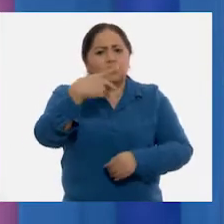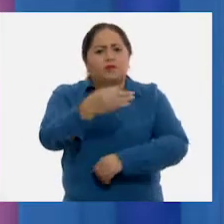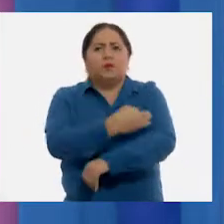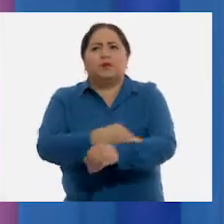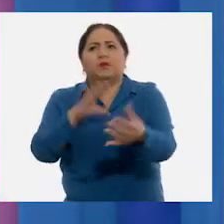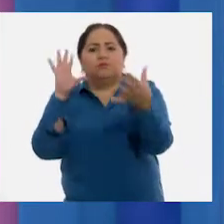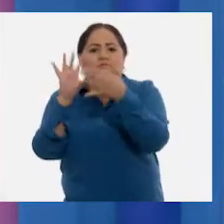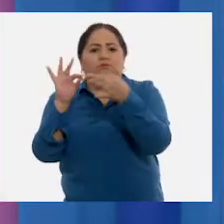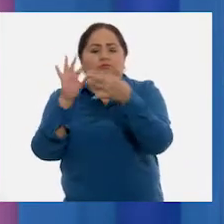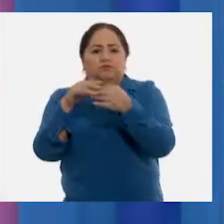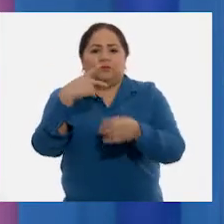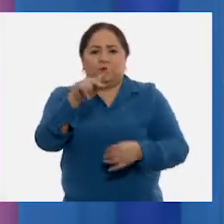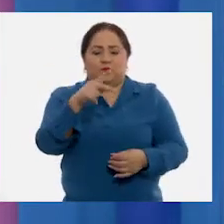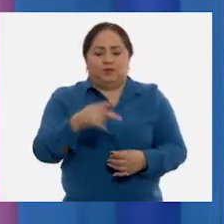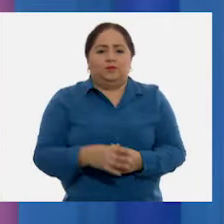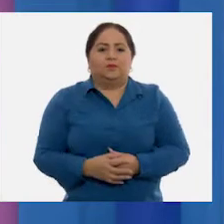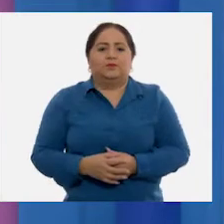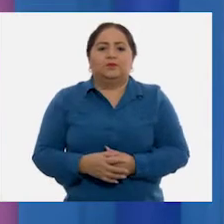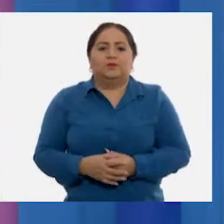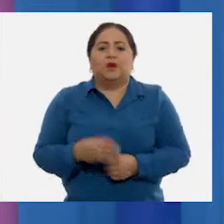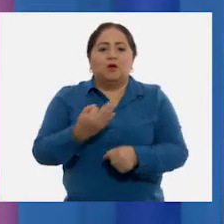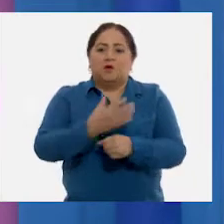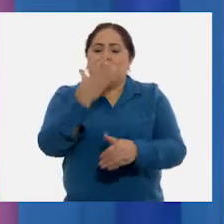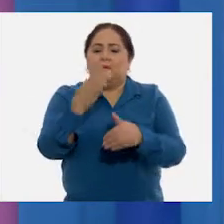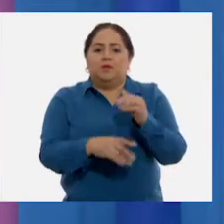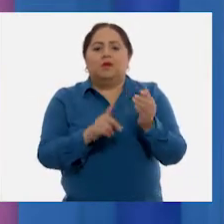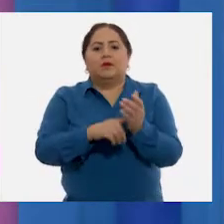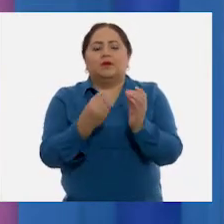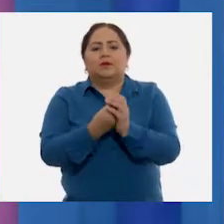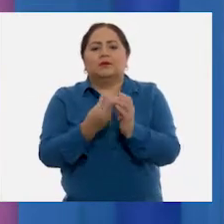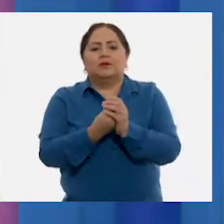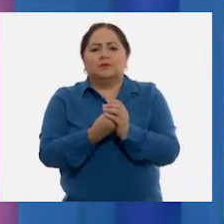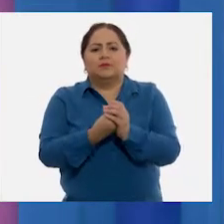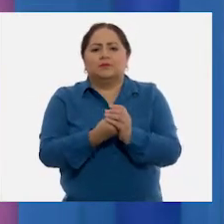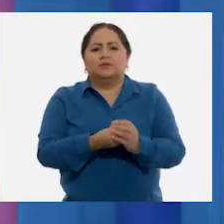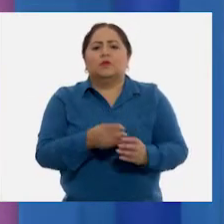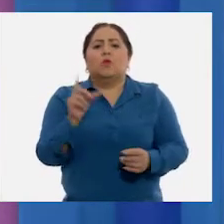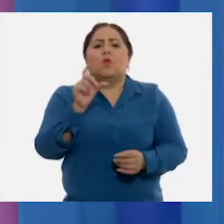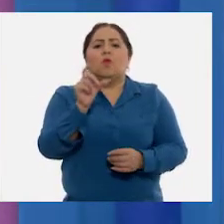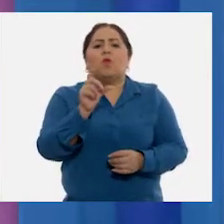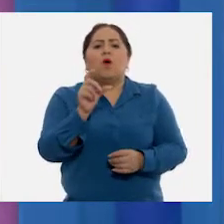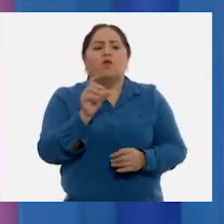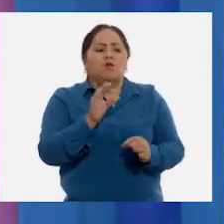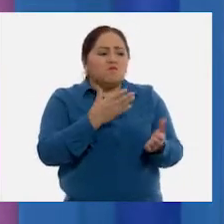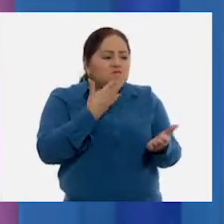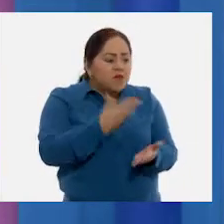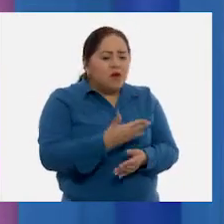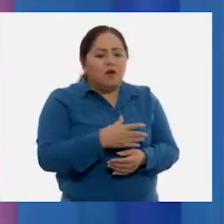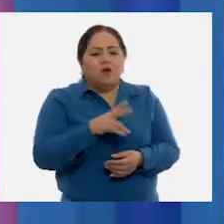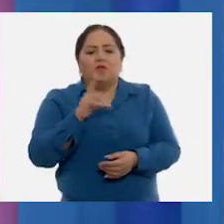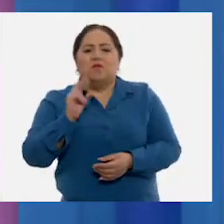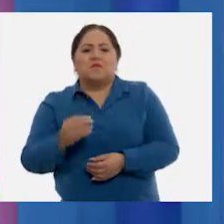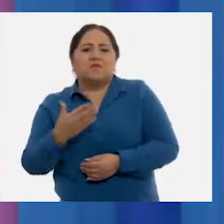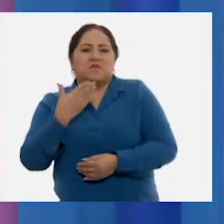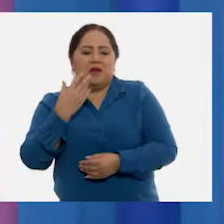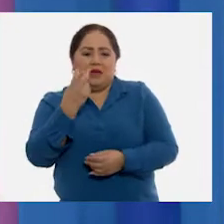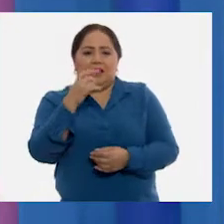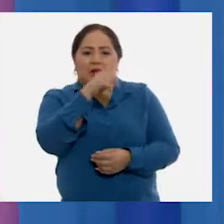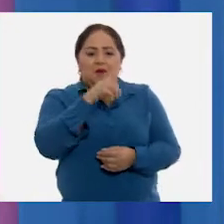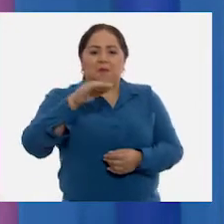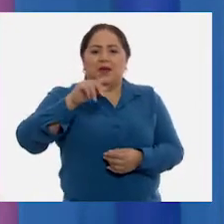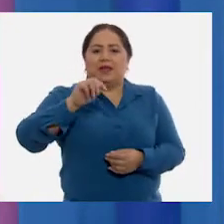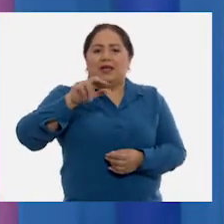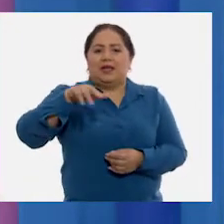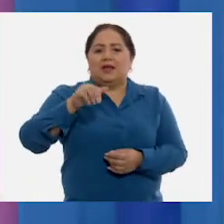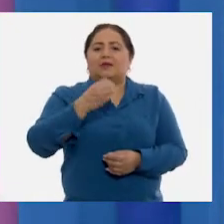platica con tu familia en tu lengua materna. Por hoy hemos terminado con ¿Cuándo formal? ¿Cuán informal? De lengua